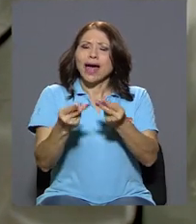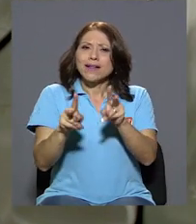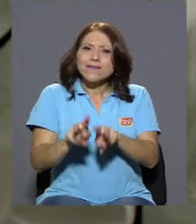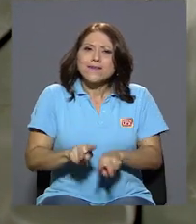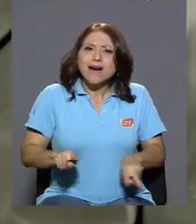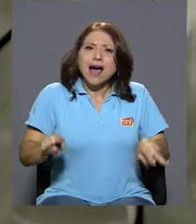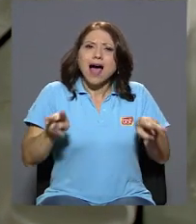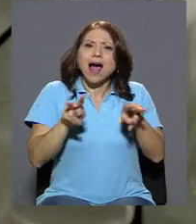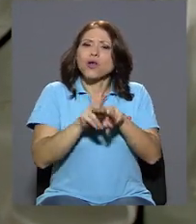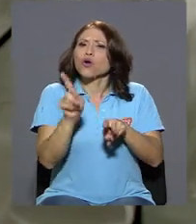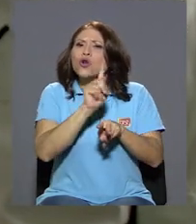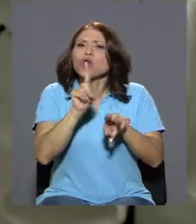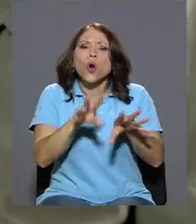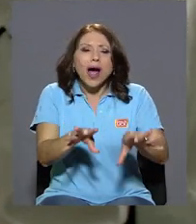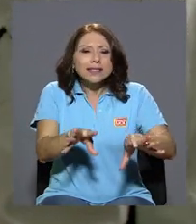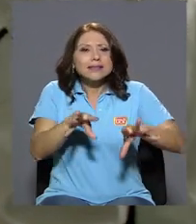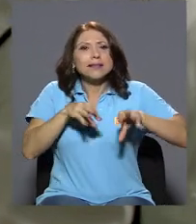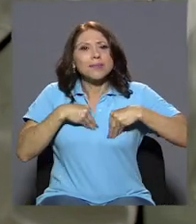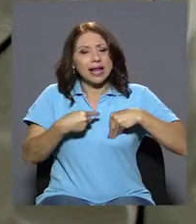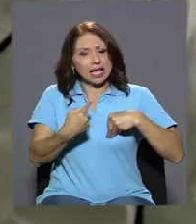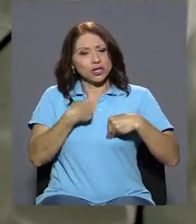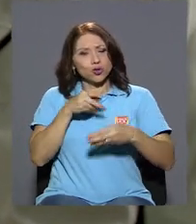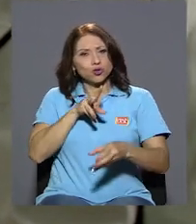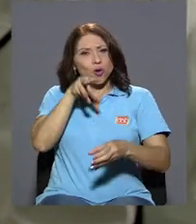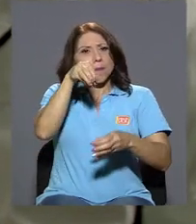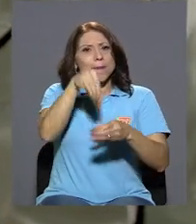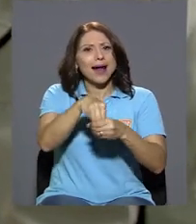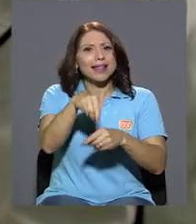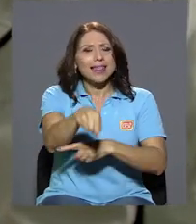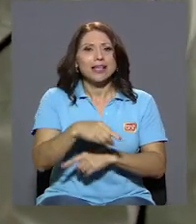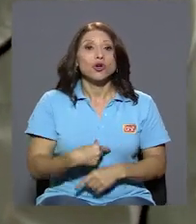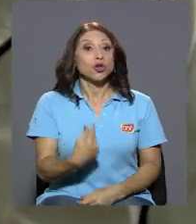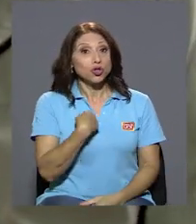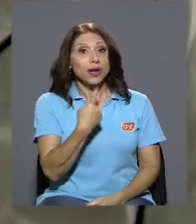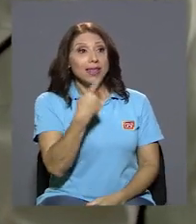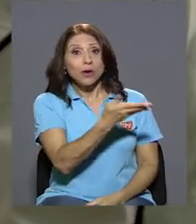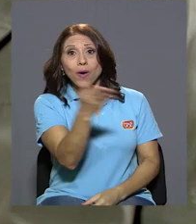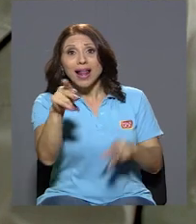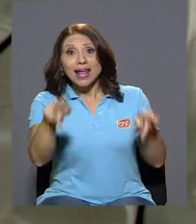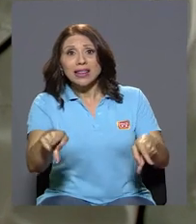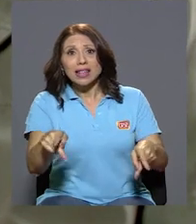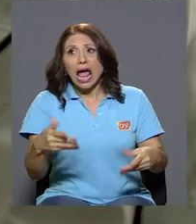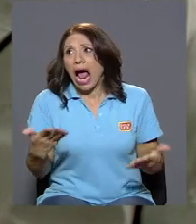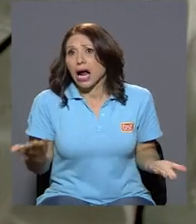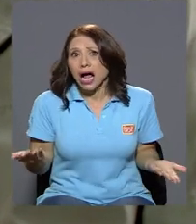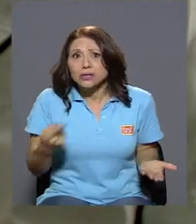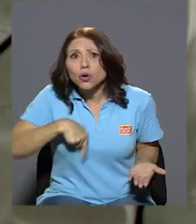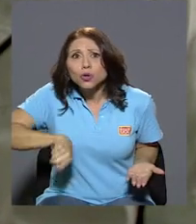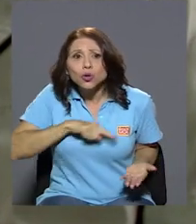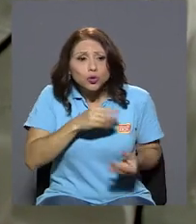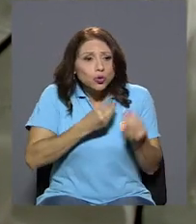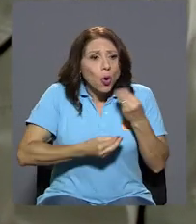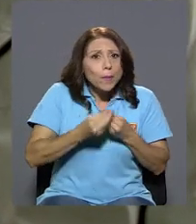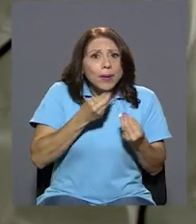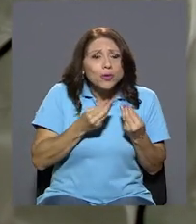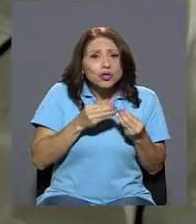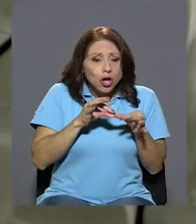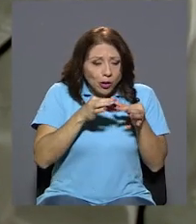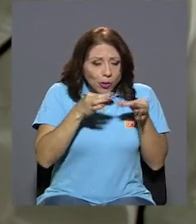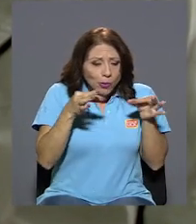aceptar que yo soy parte de eso elijo a la gente acaso nosotros comemos tripas aquí como un